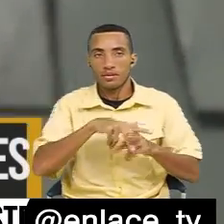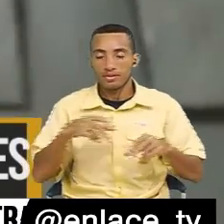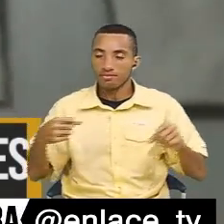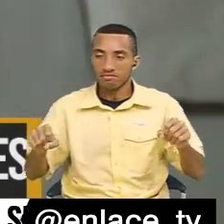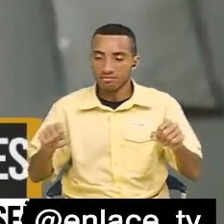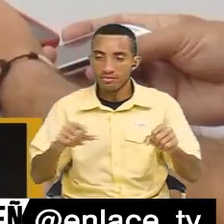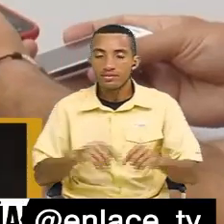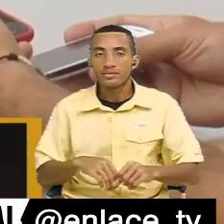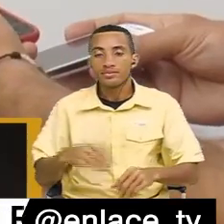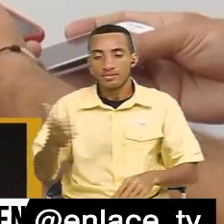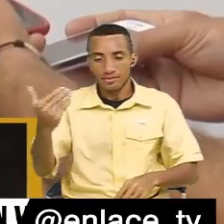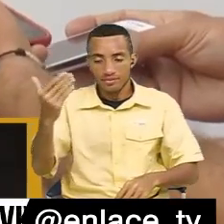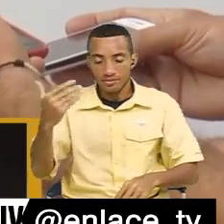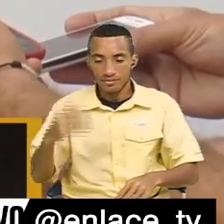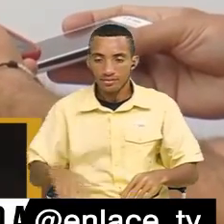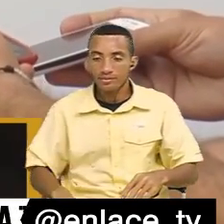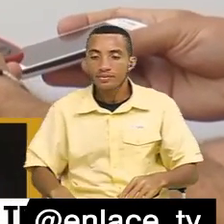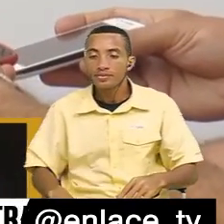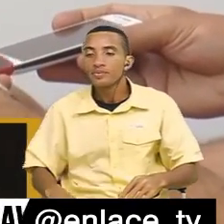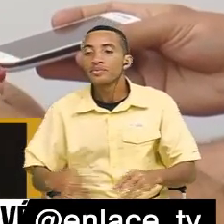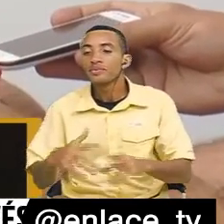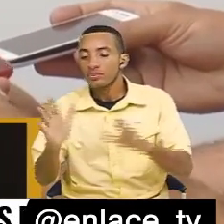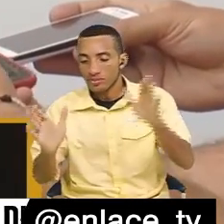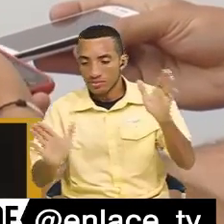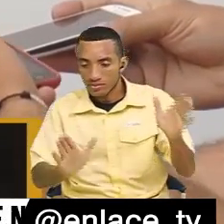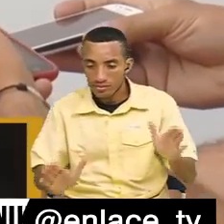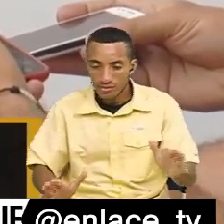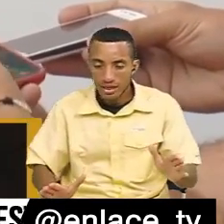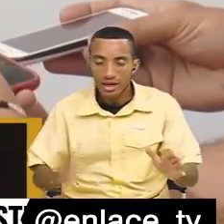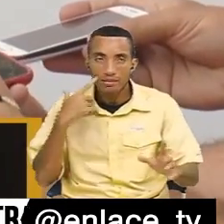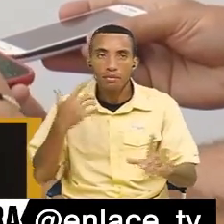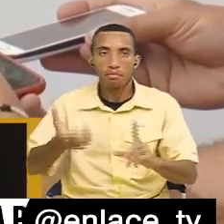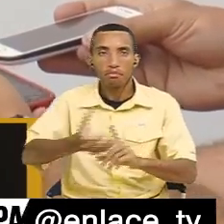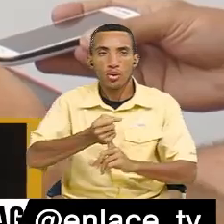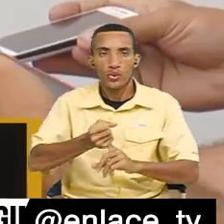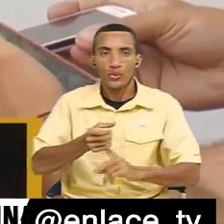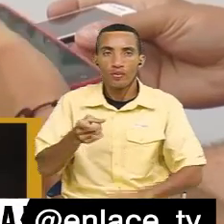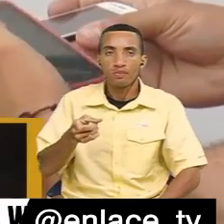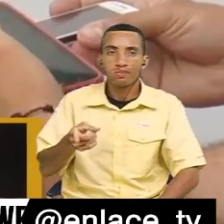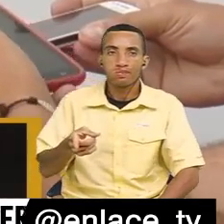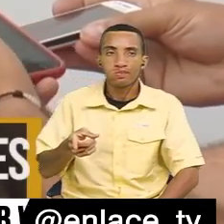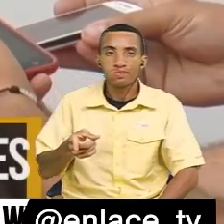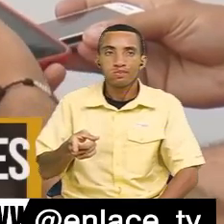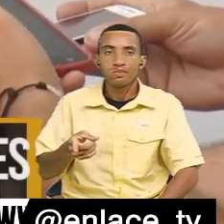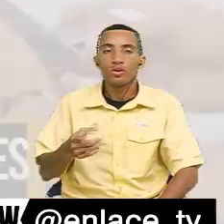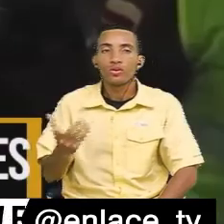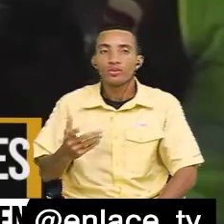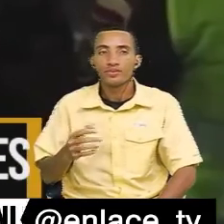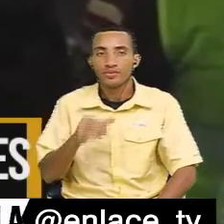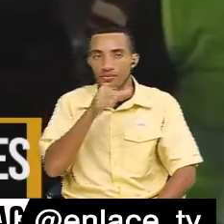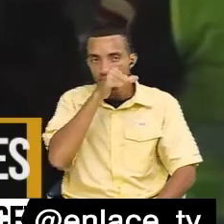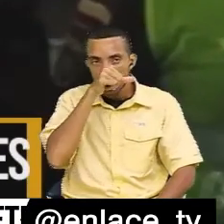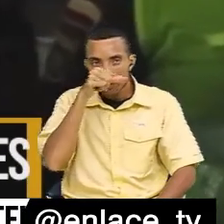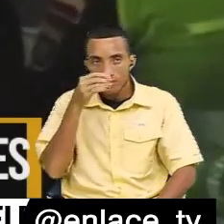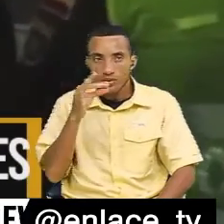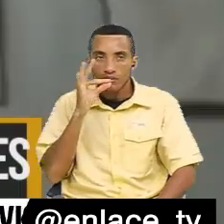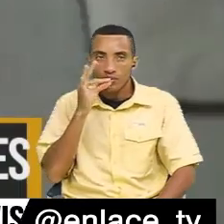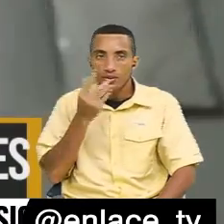al registrar a estas dos personas, pues se les halló cierta cantidad de sustancias psicoactivas.